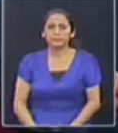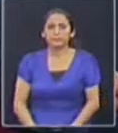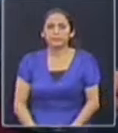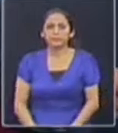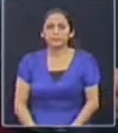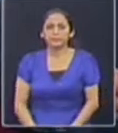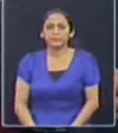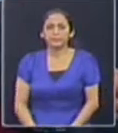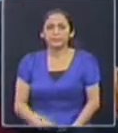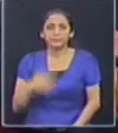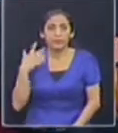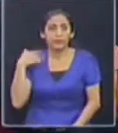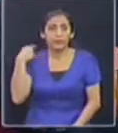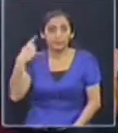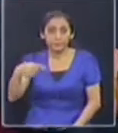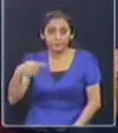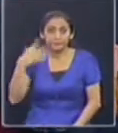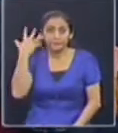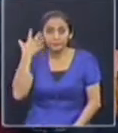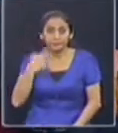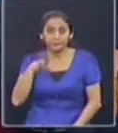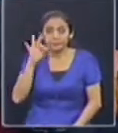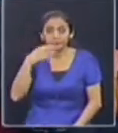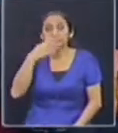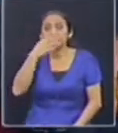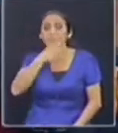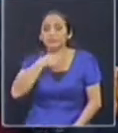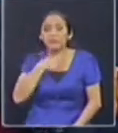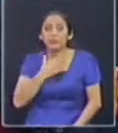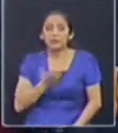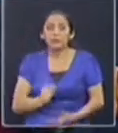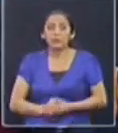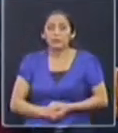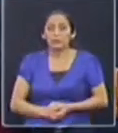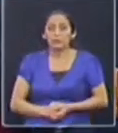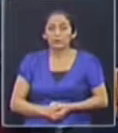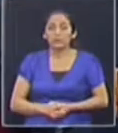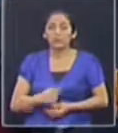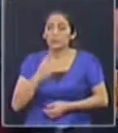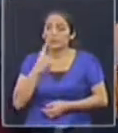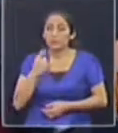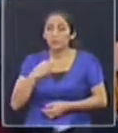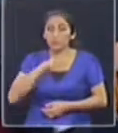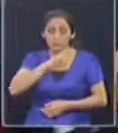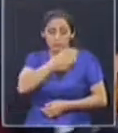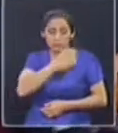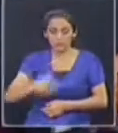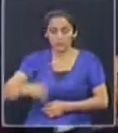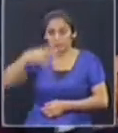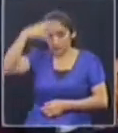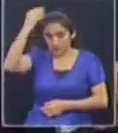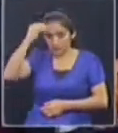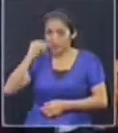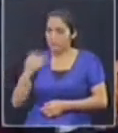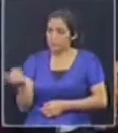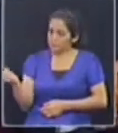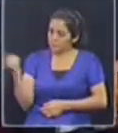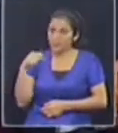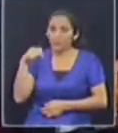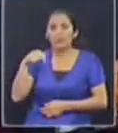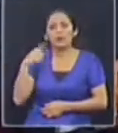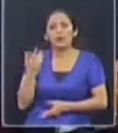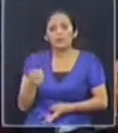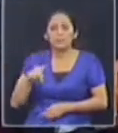Para el próximo 9 de agosto está convocado el vicepresidente de la República, Jorge Glass, a rendir declaración en la investigación por presunta